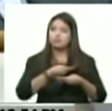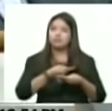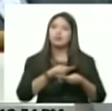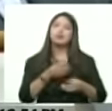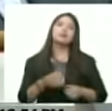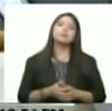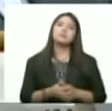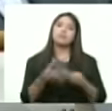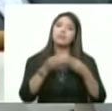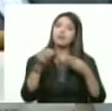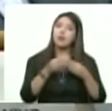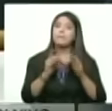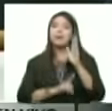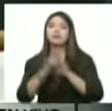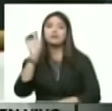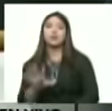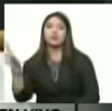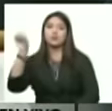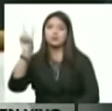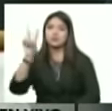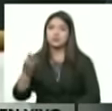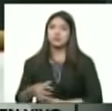en divisas para el desarrollo nacional.